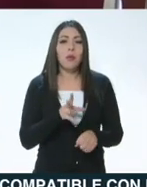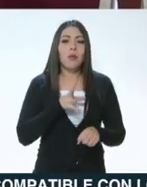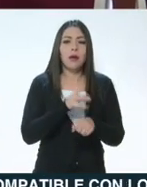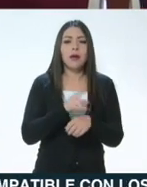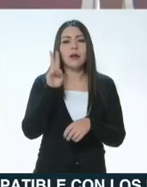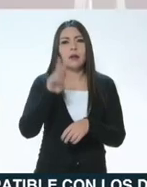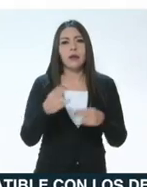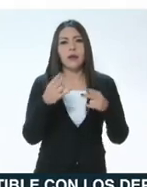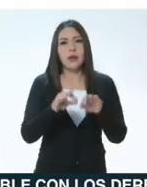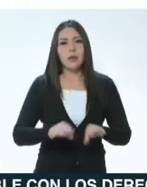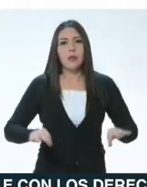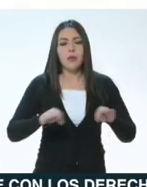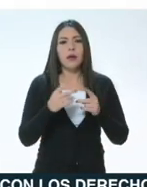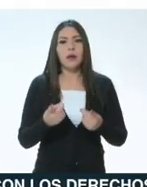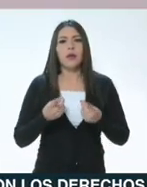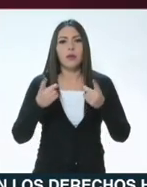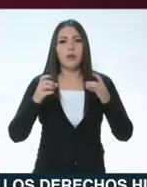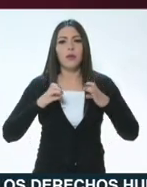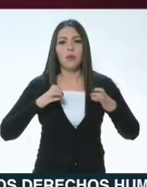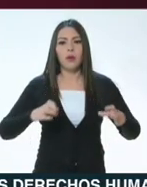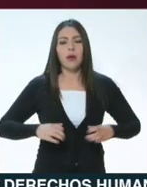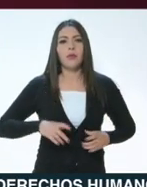seres queridos.